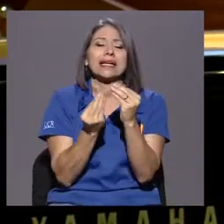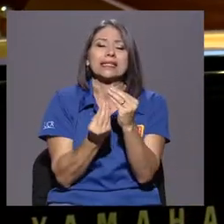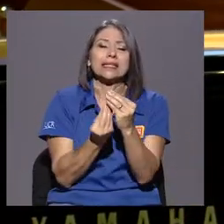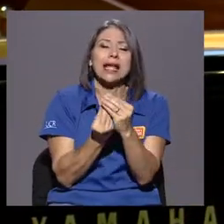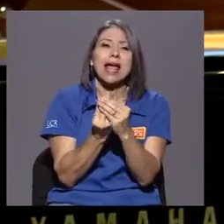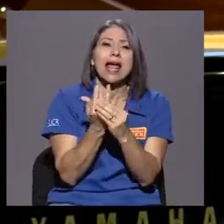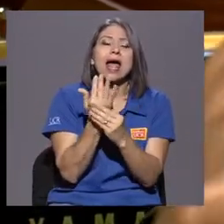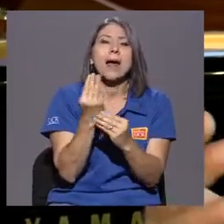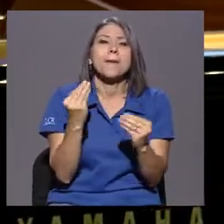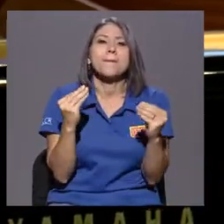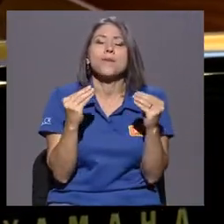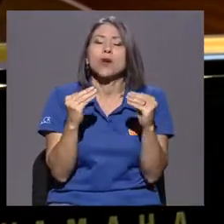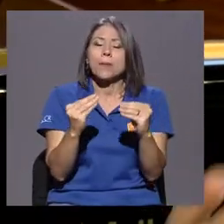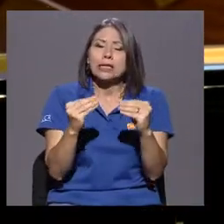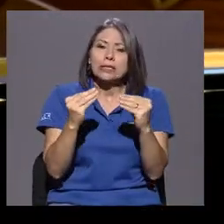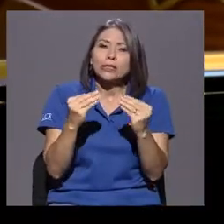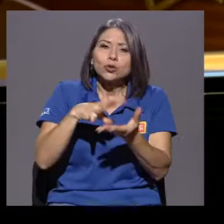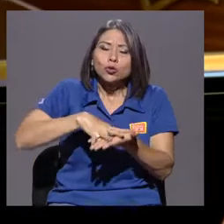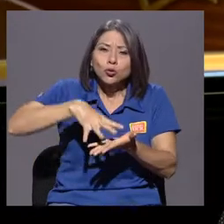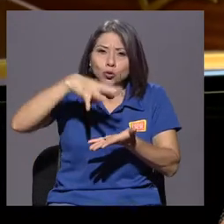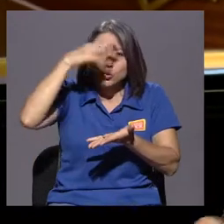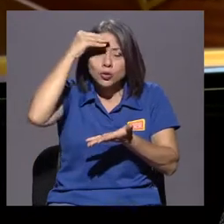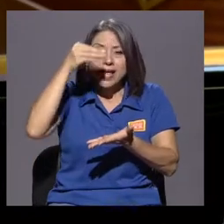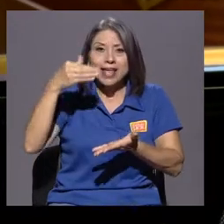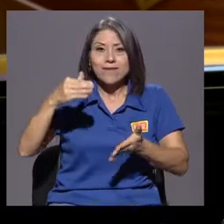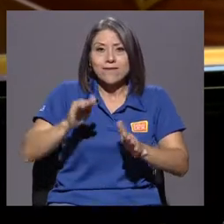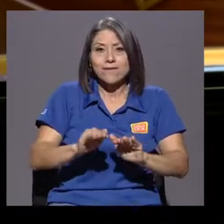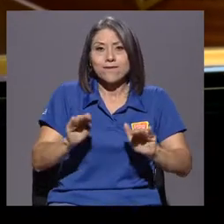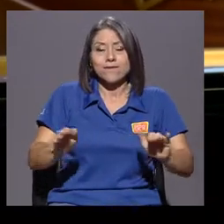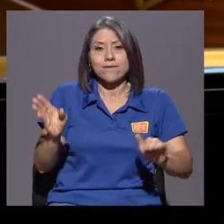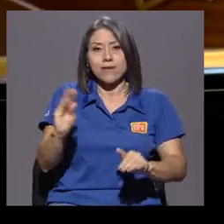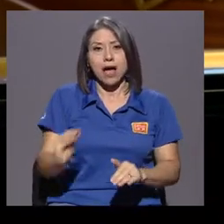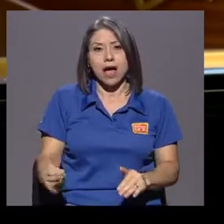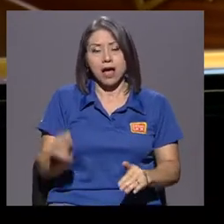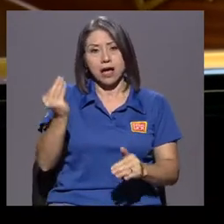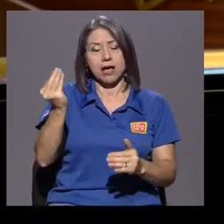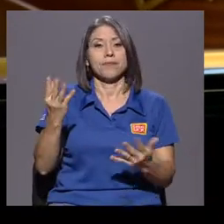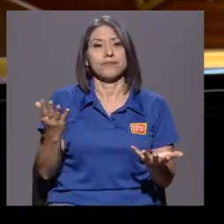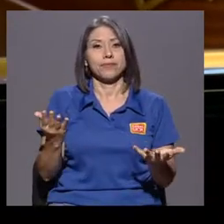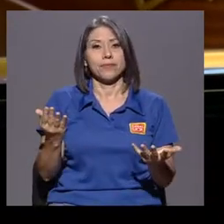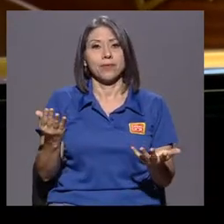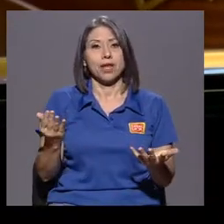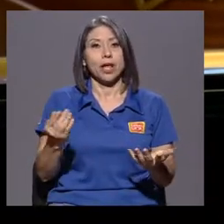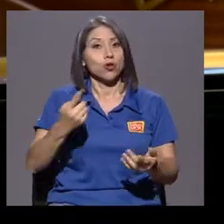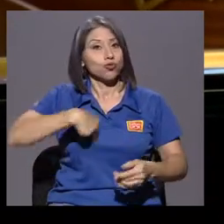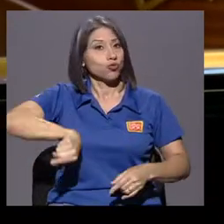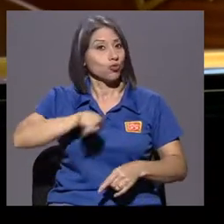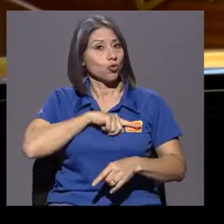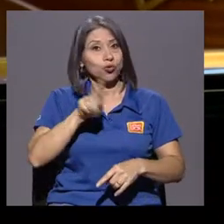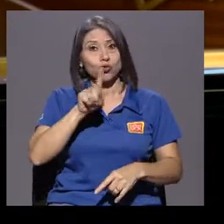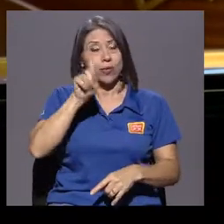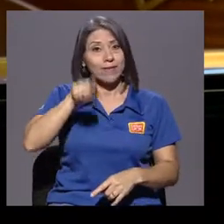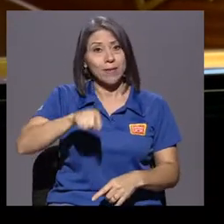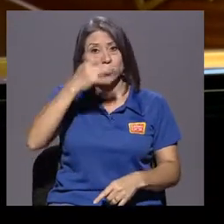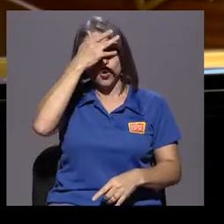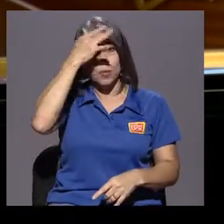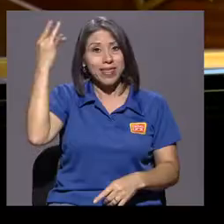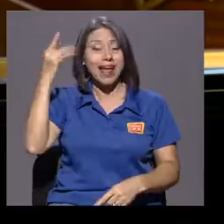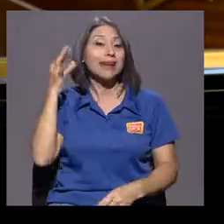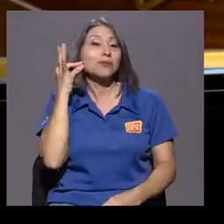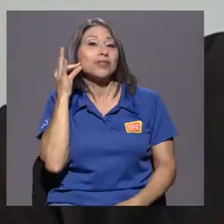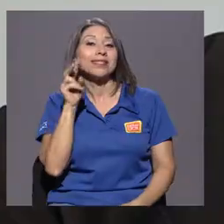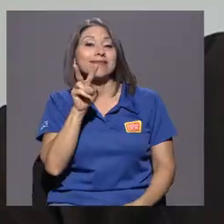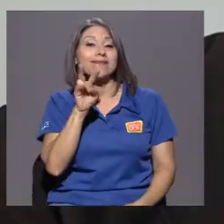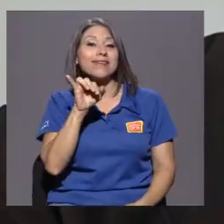tan formativo que es la infancia y la adolescencia verdad no es que no debemos olvidar a viviana la asesinan